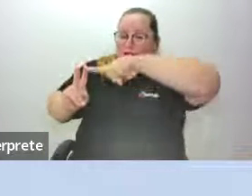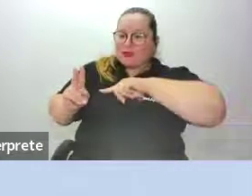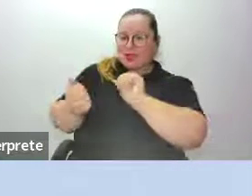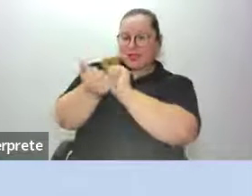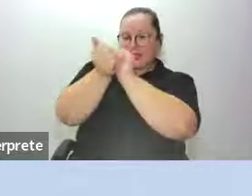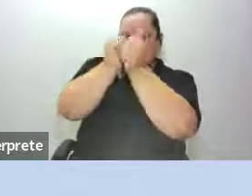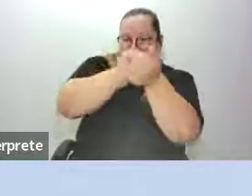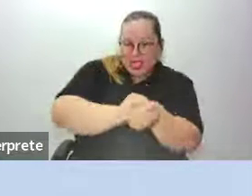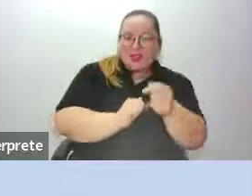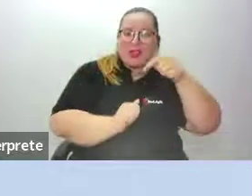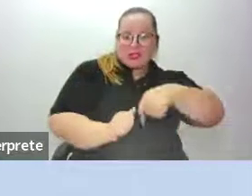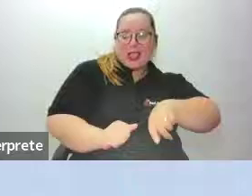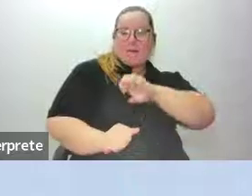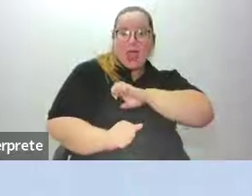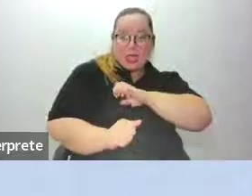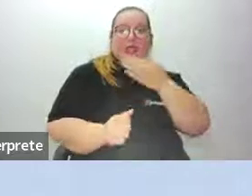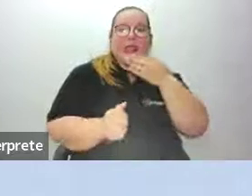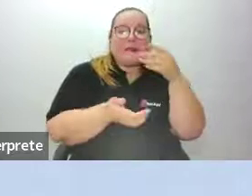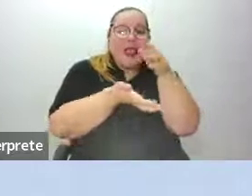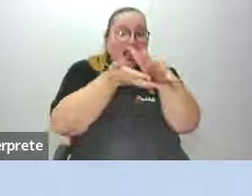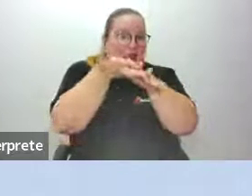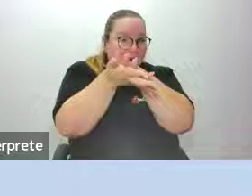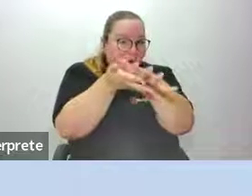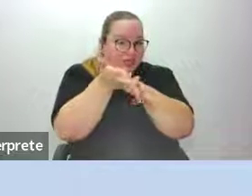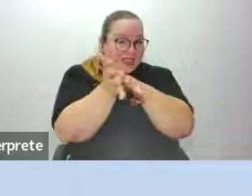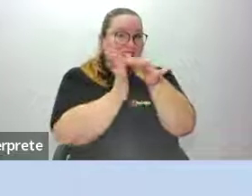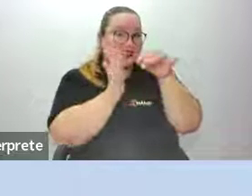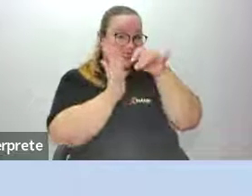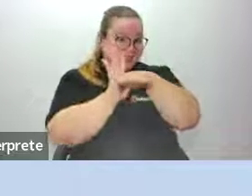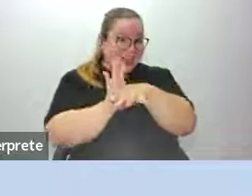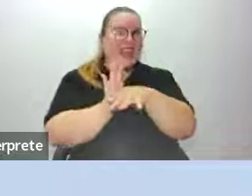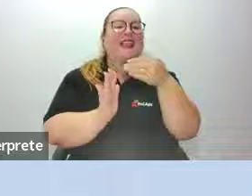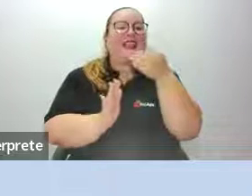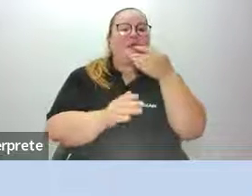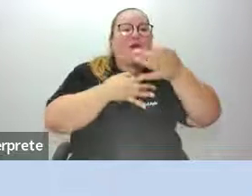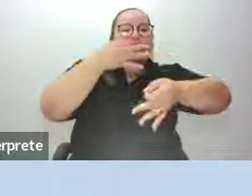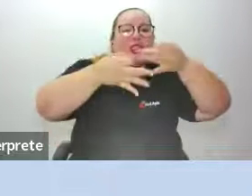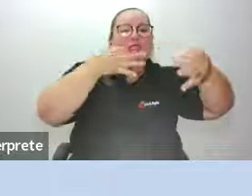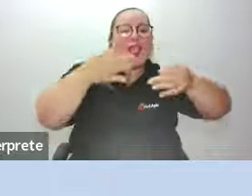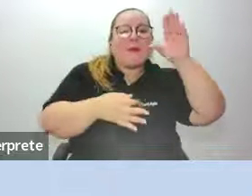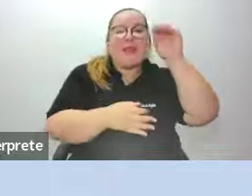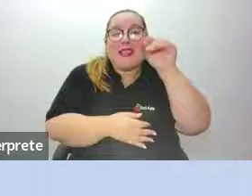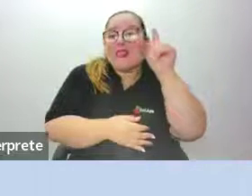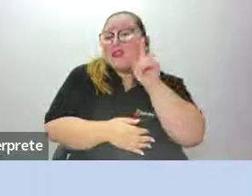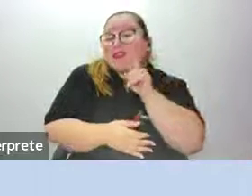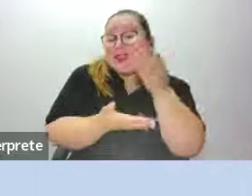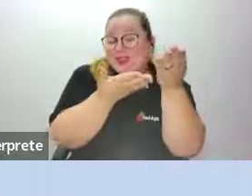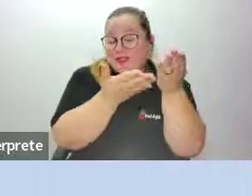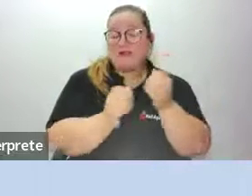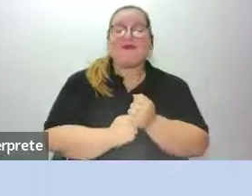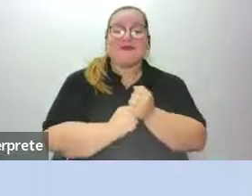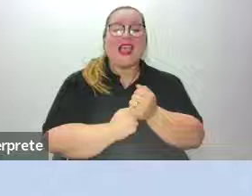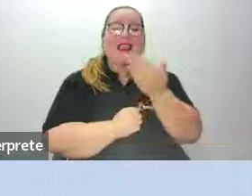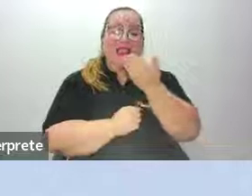al español y en la lengua de señas, como la imagen de arriba, donde están contando el cuento del patito sordo. Y también